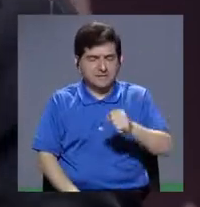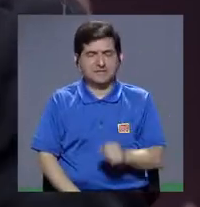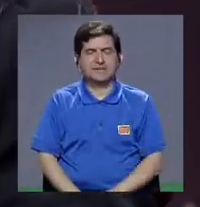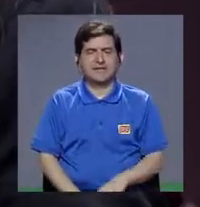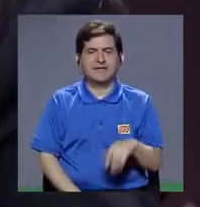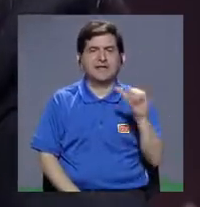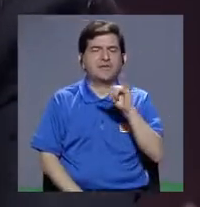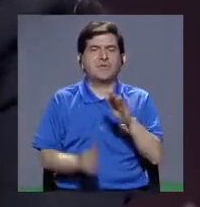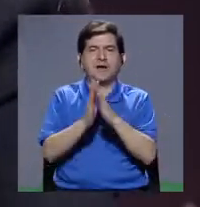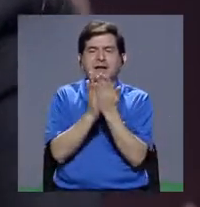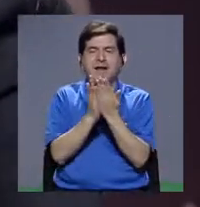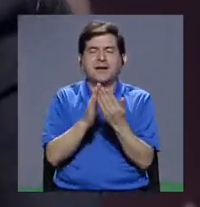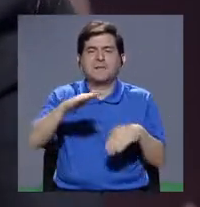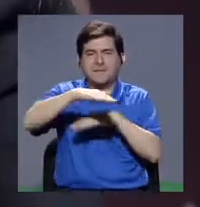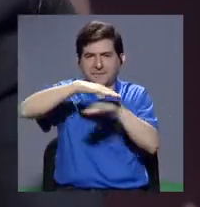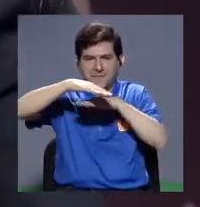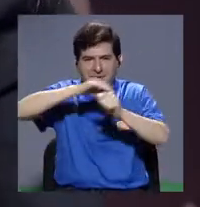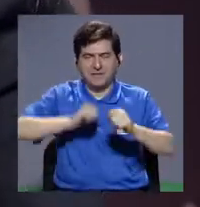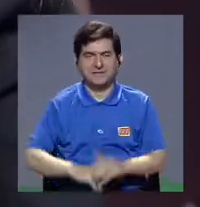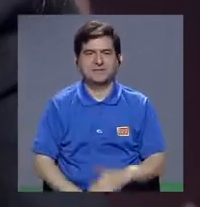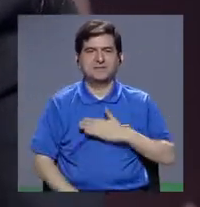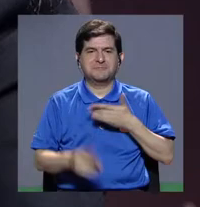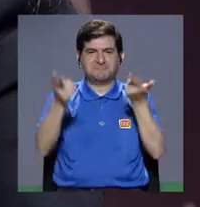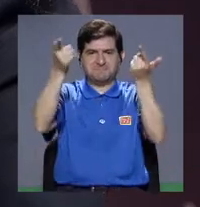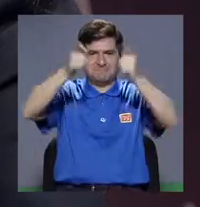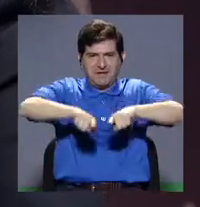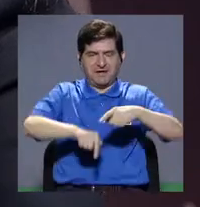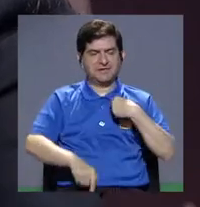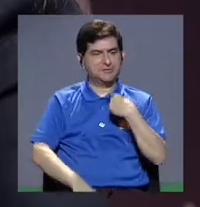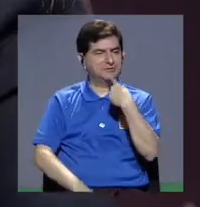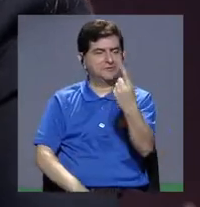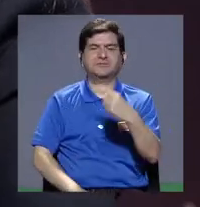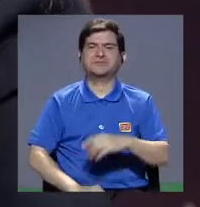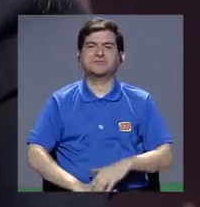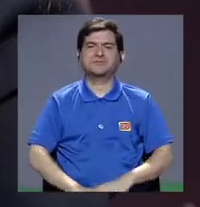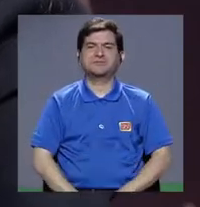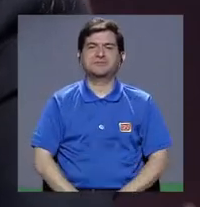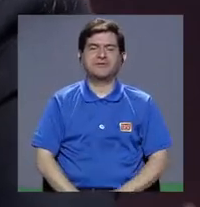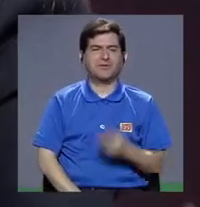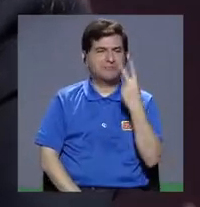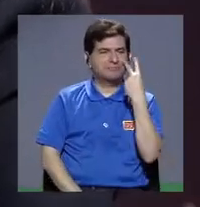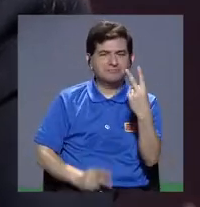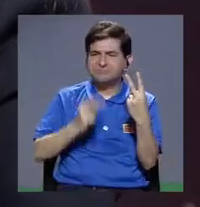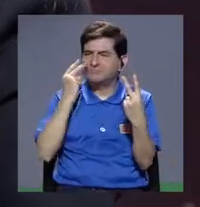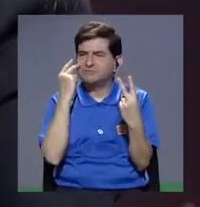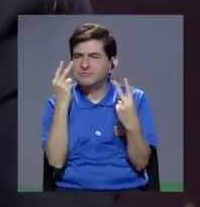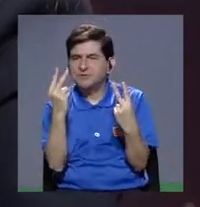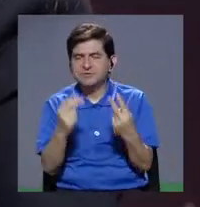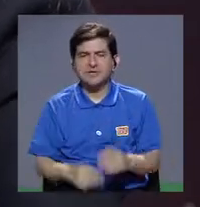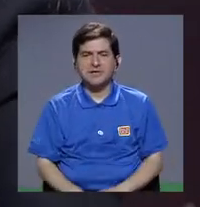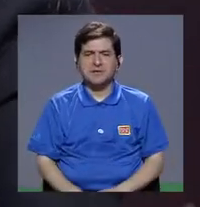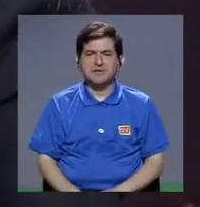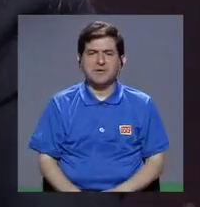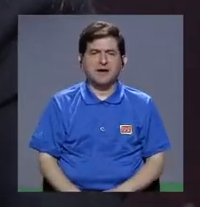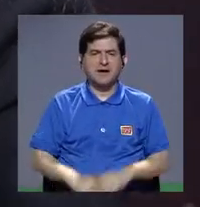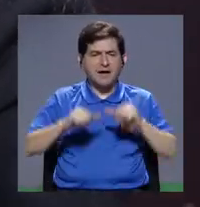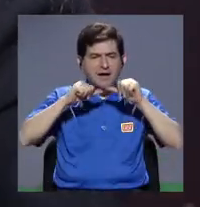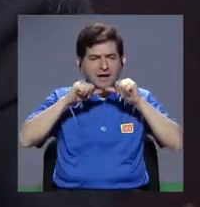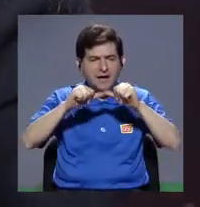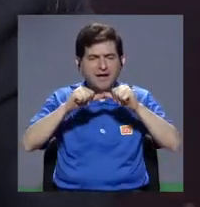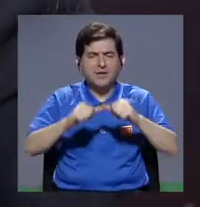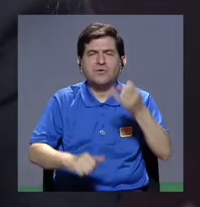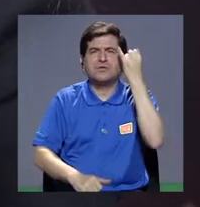manual verdad en mi caso yo te podría decir que veo como como cierta constante